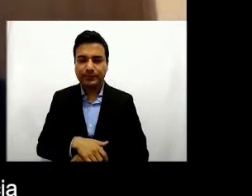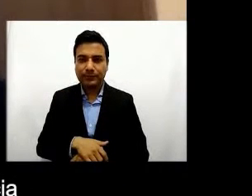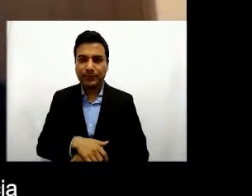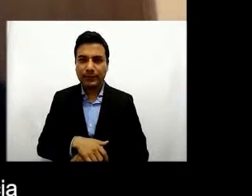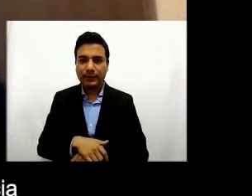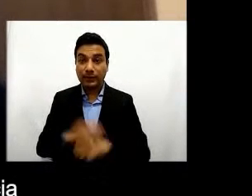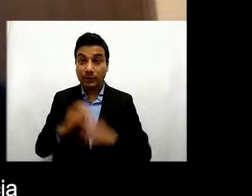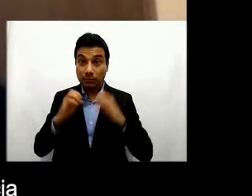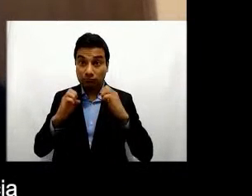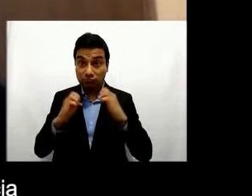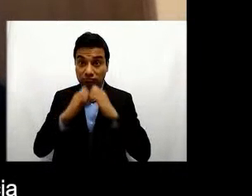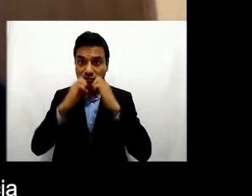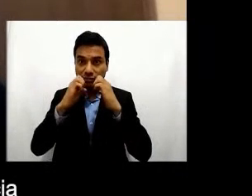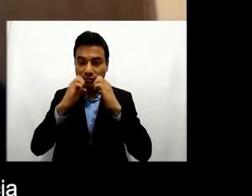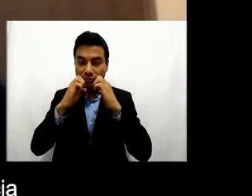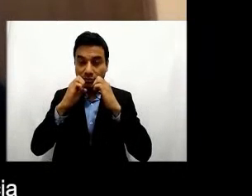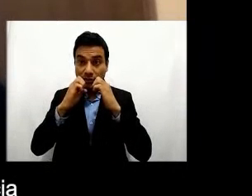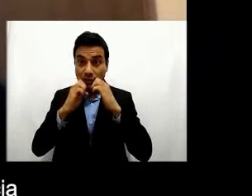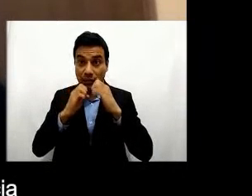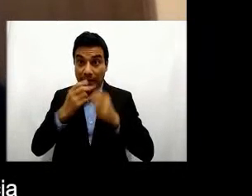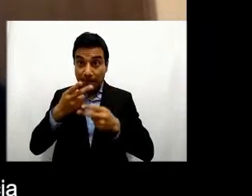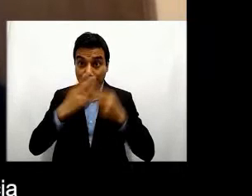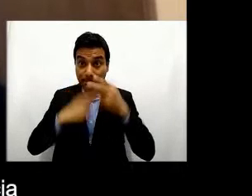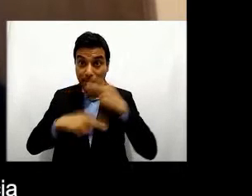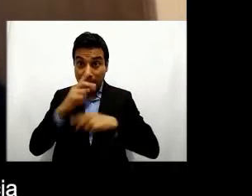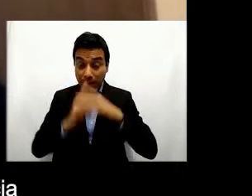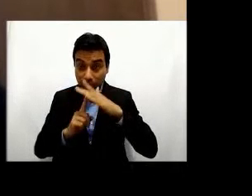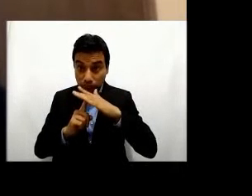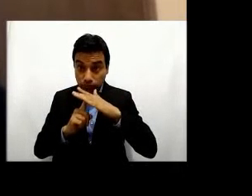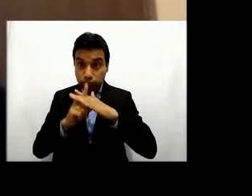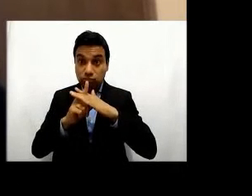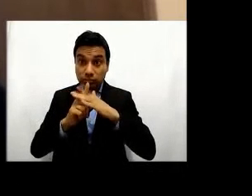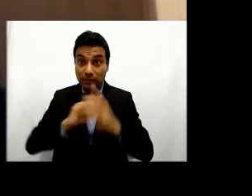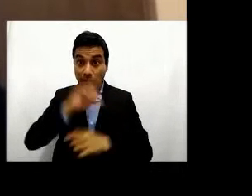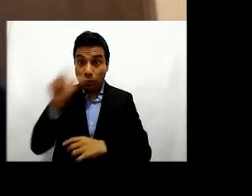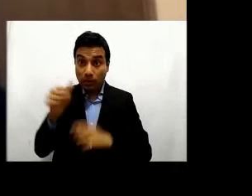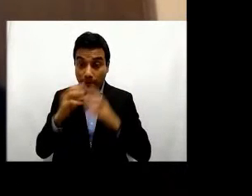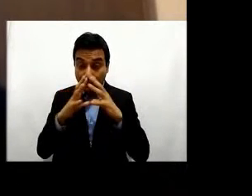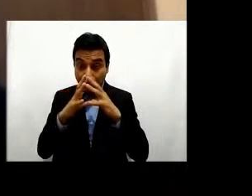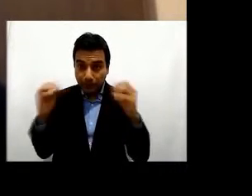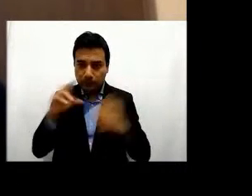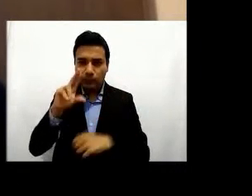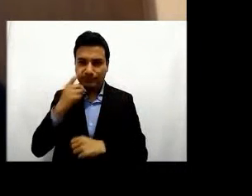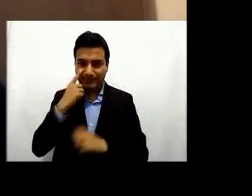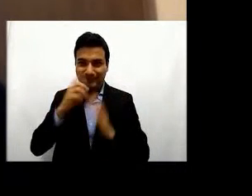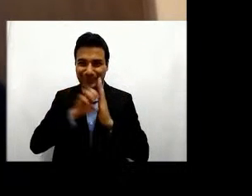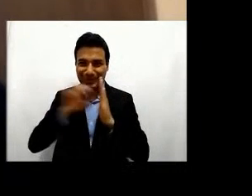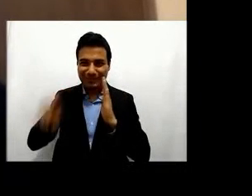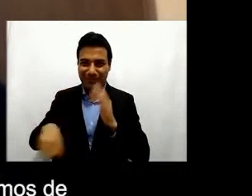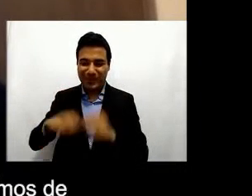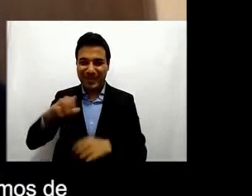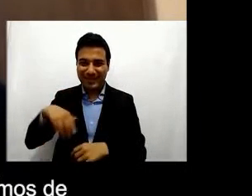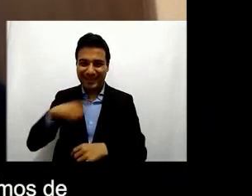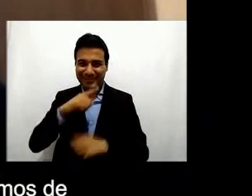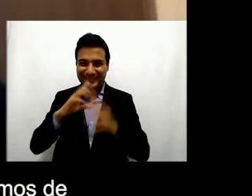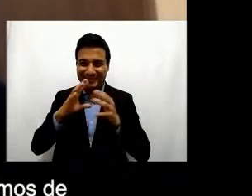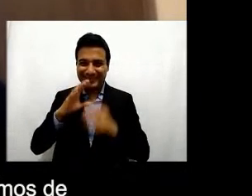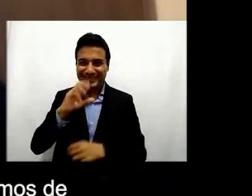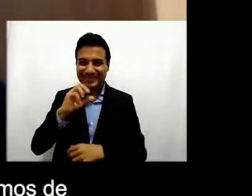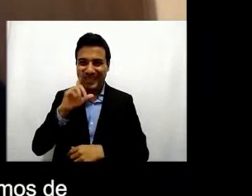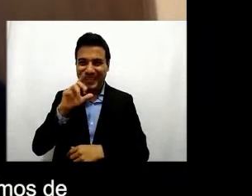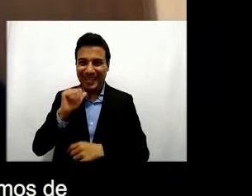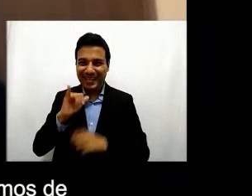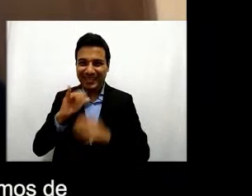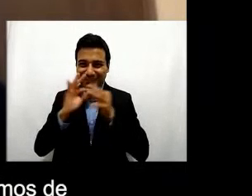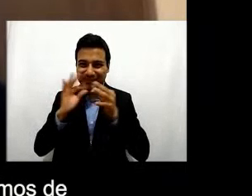aparece y desaparece, sino que la emergencia, como bien lo dijo Celia, hablando del terremoto del 85, ¿no? Deja a su